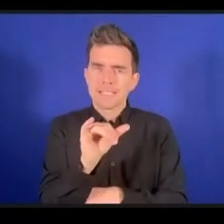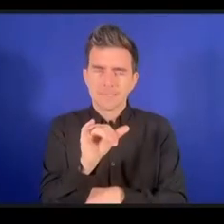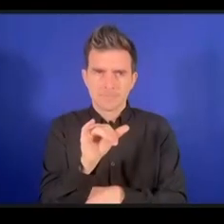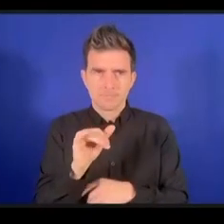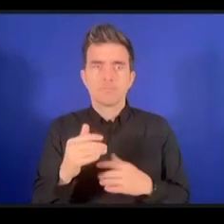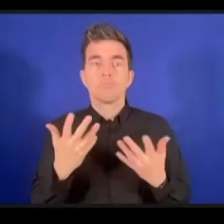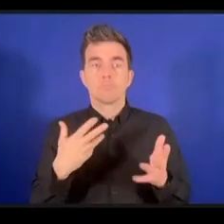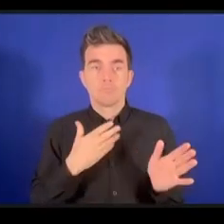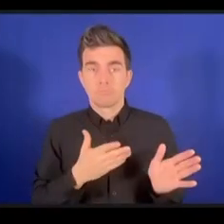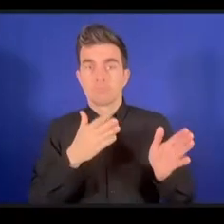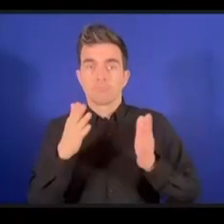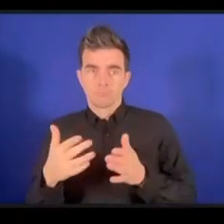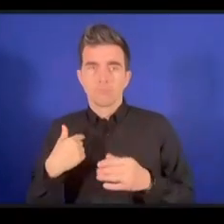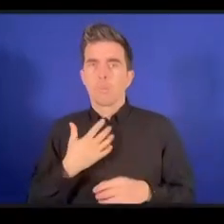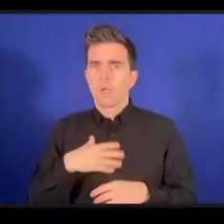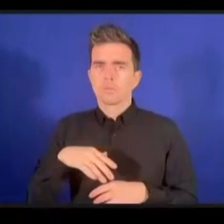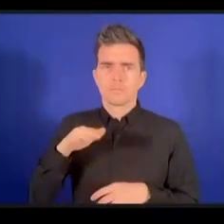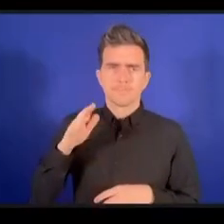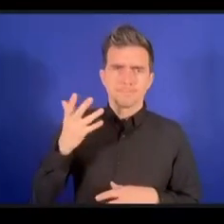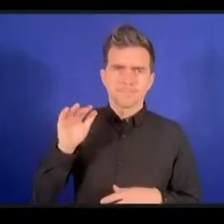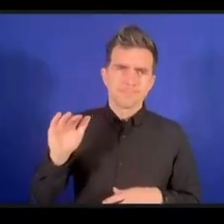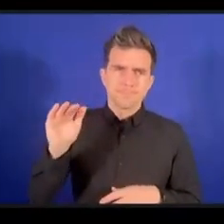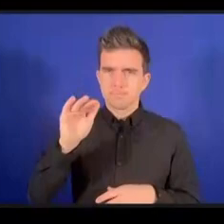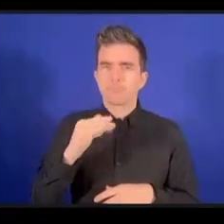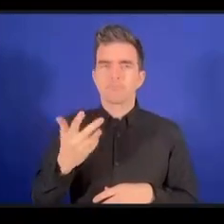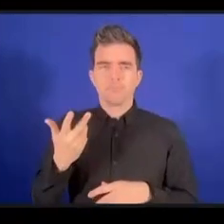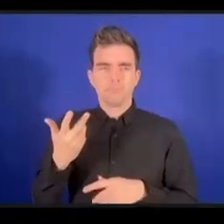los puestos de trabajo y la salud